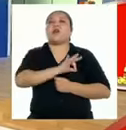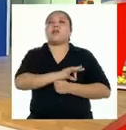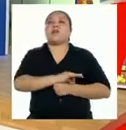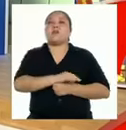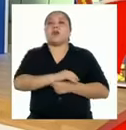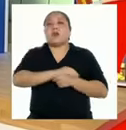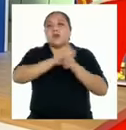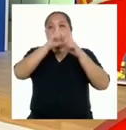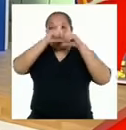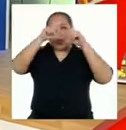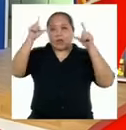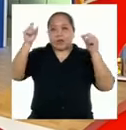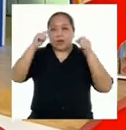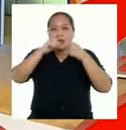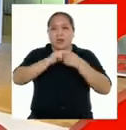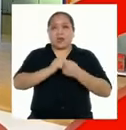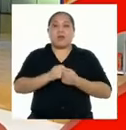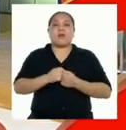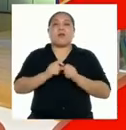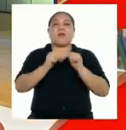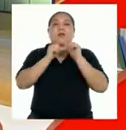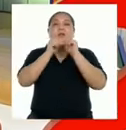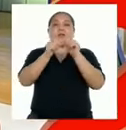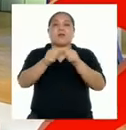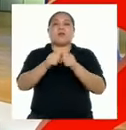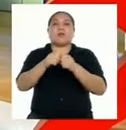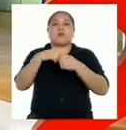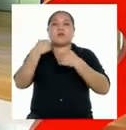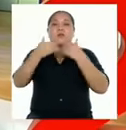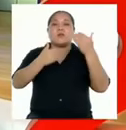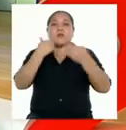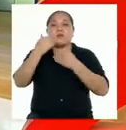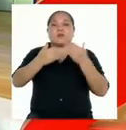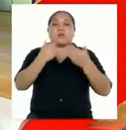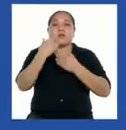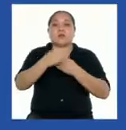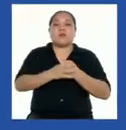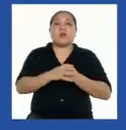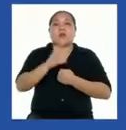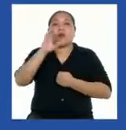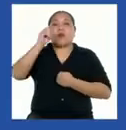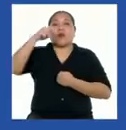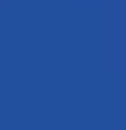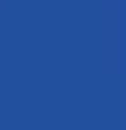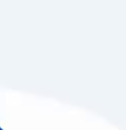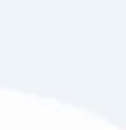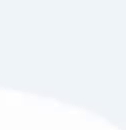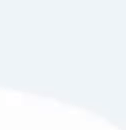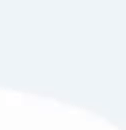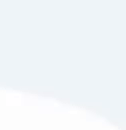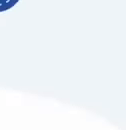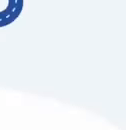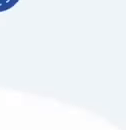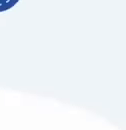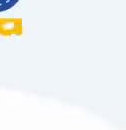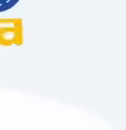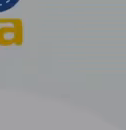cambien de canal, que ya volvemos para seguir con nuestro proceso de textualización.